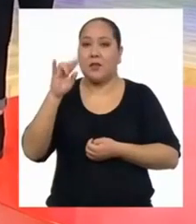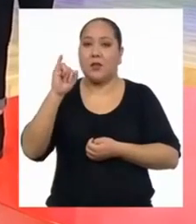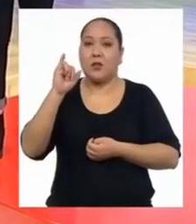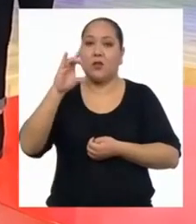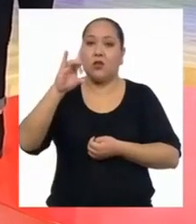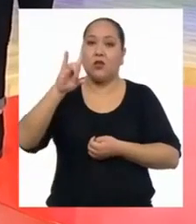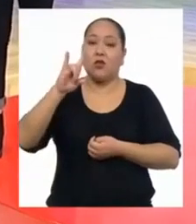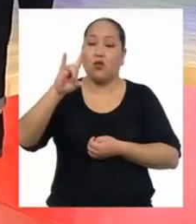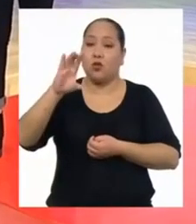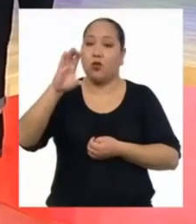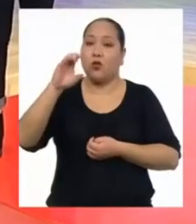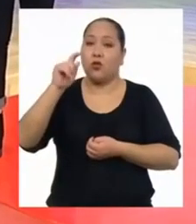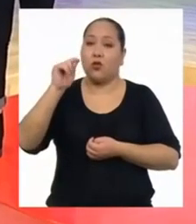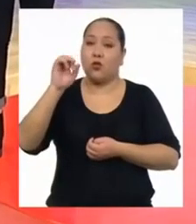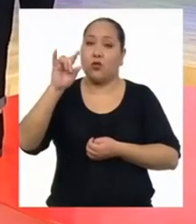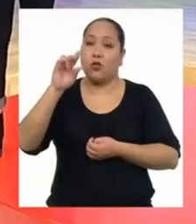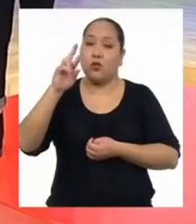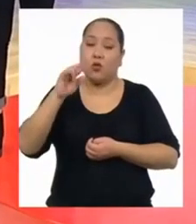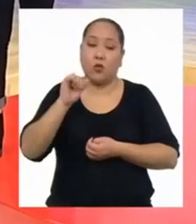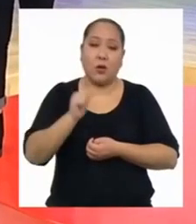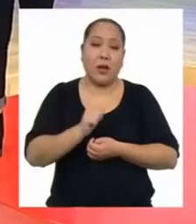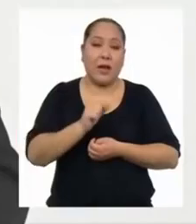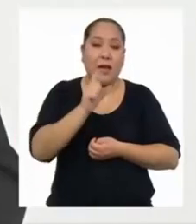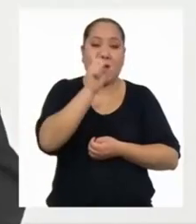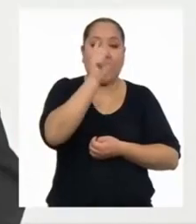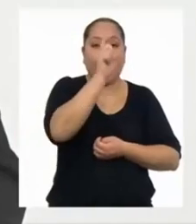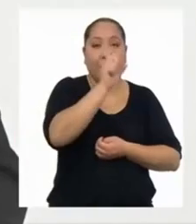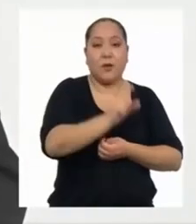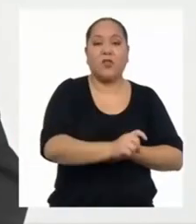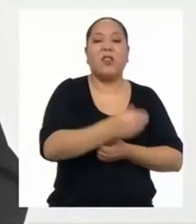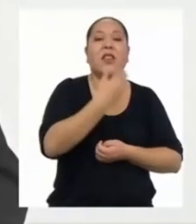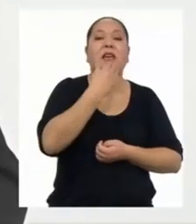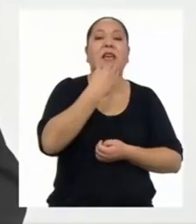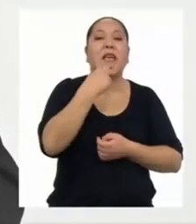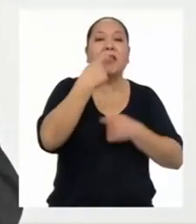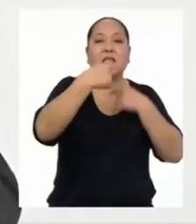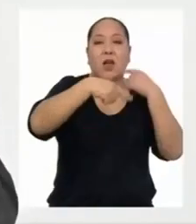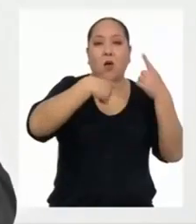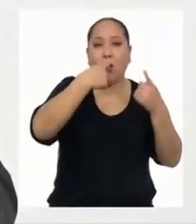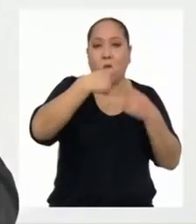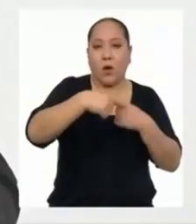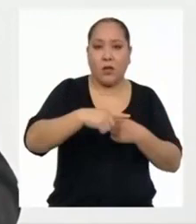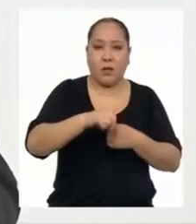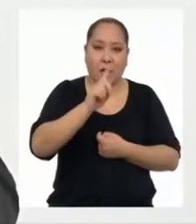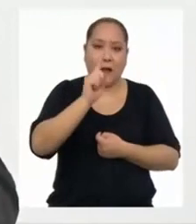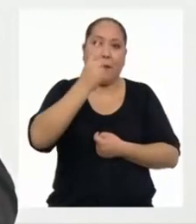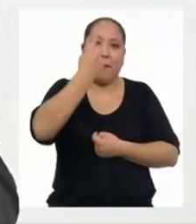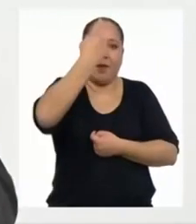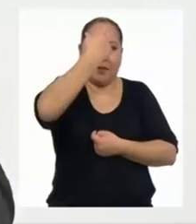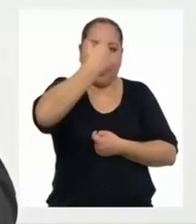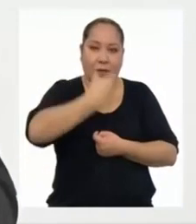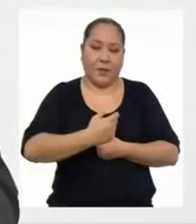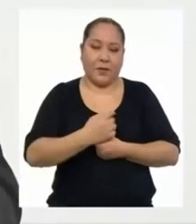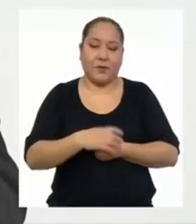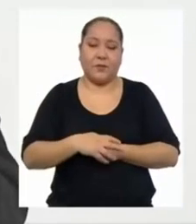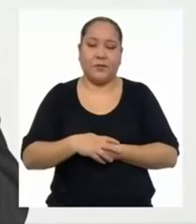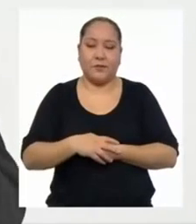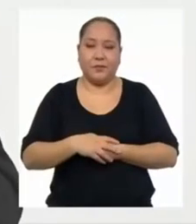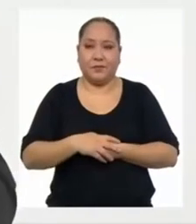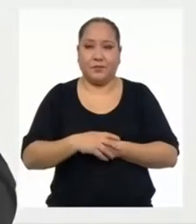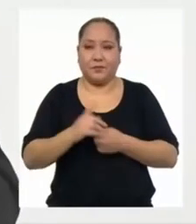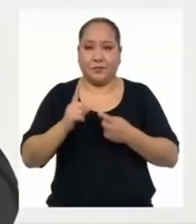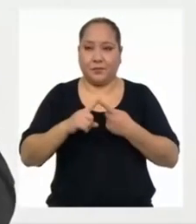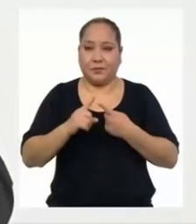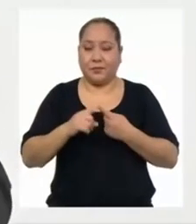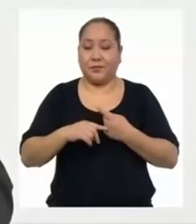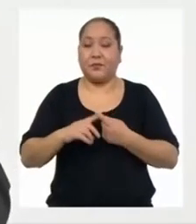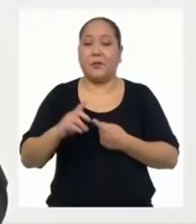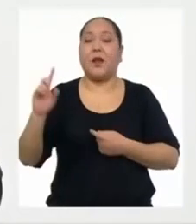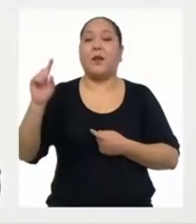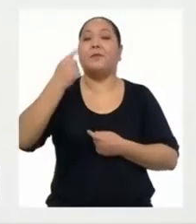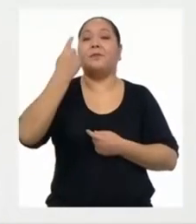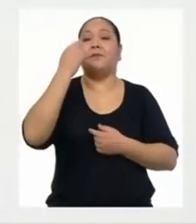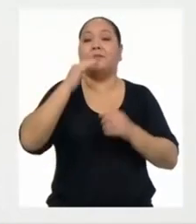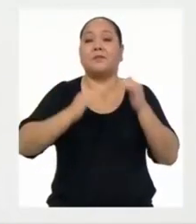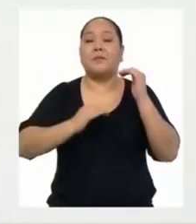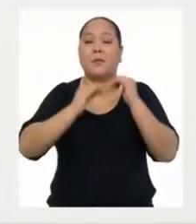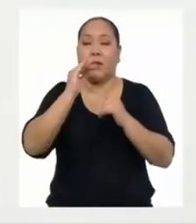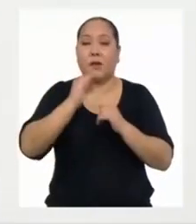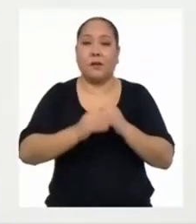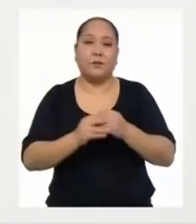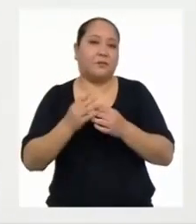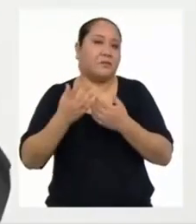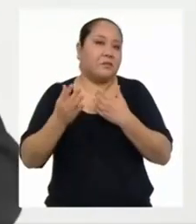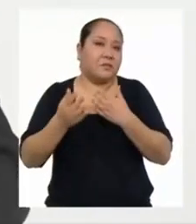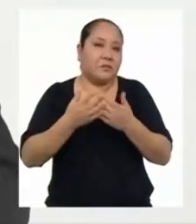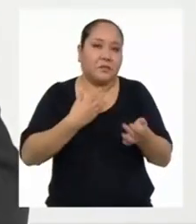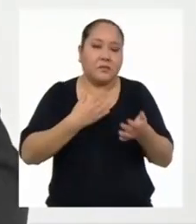hechos, que siempre es la primera persona. Ahora nos toca seguir con el primer paso al momento de plantear